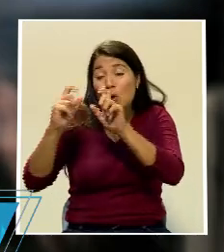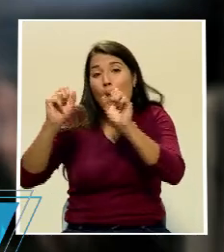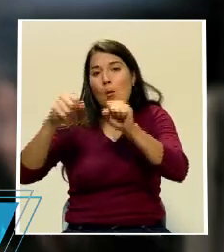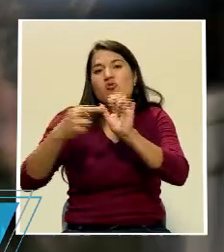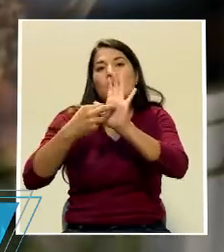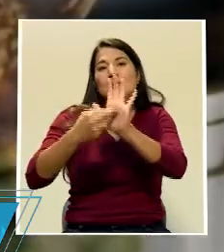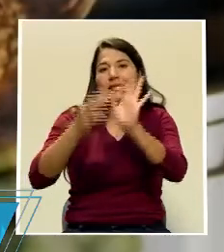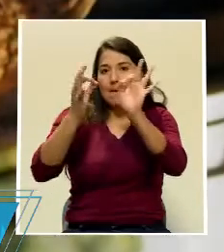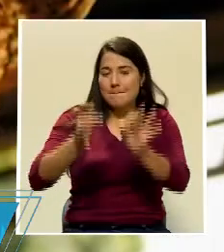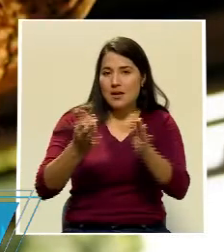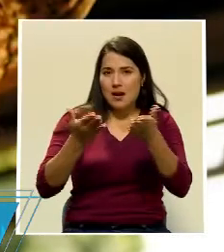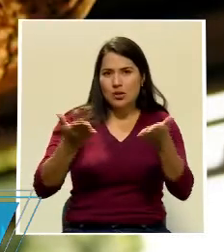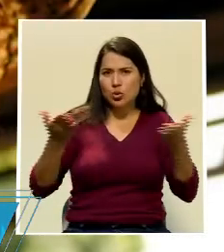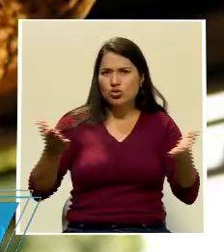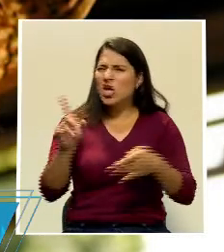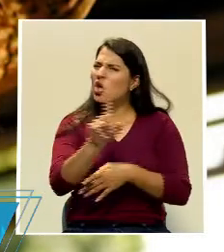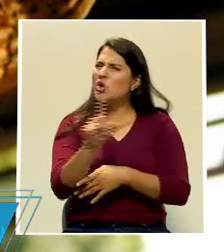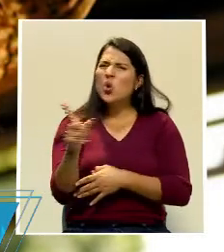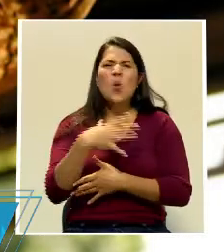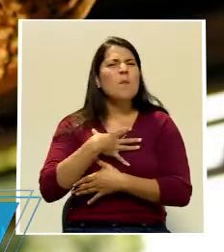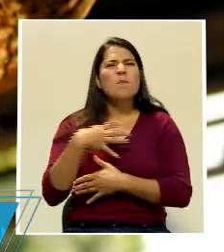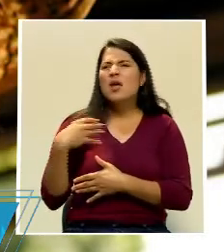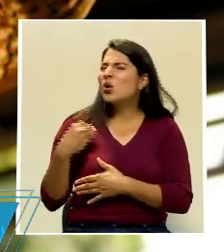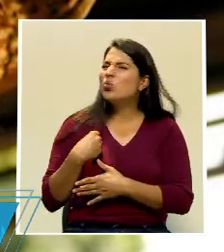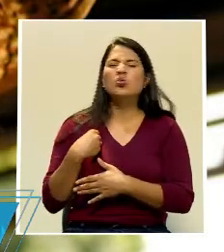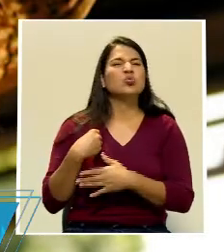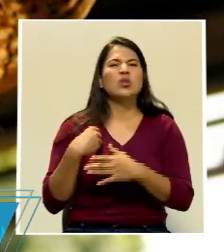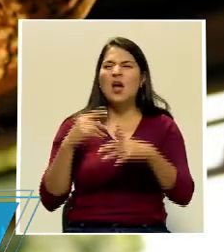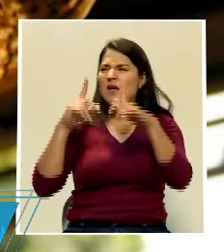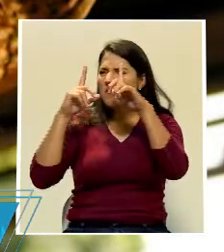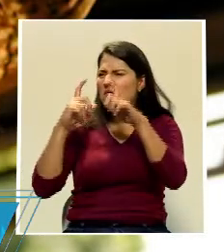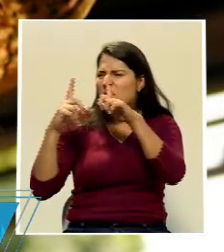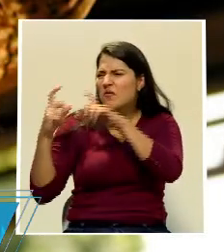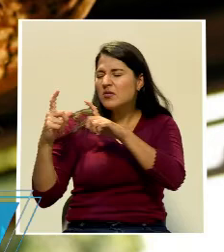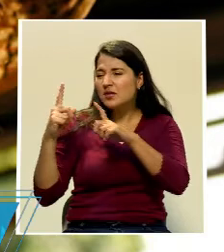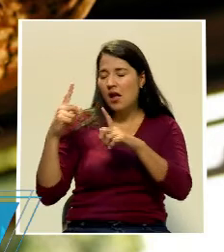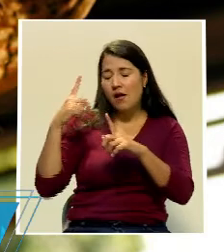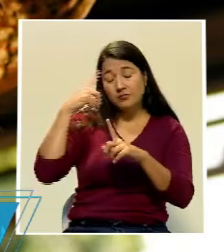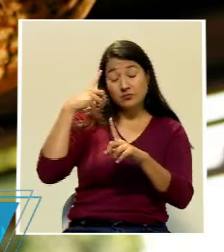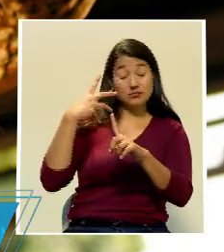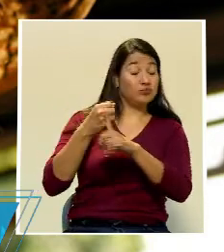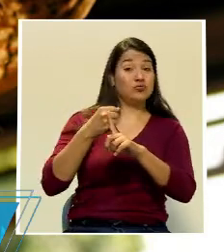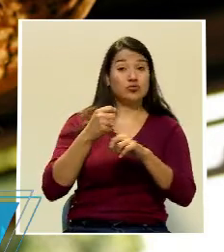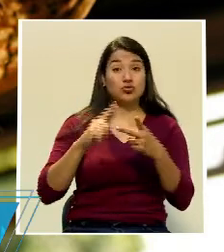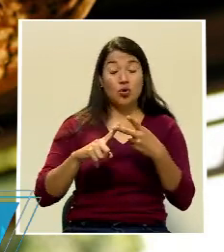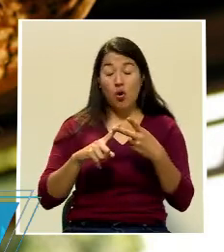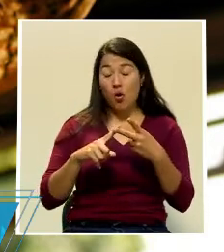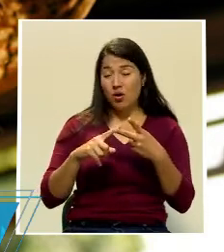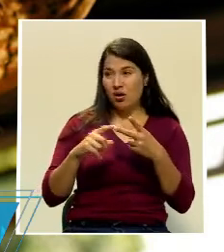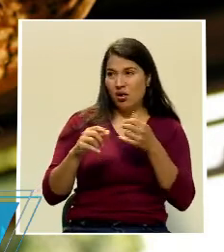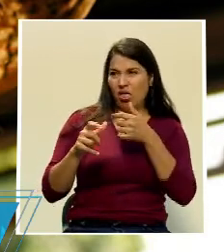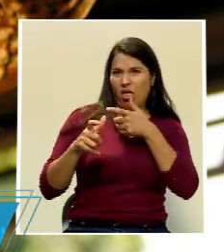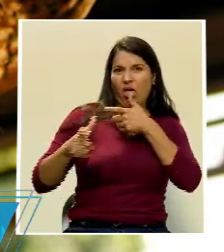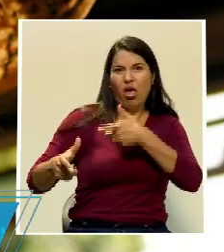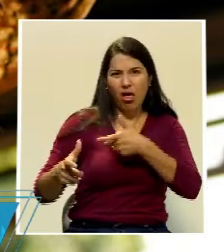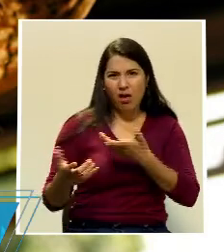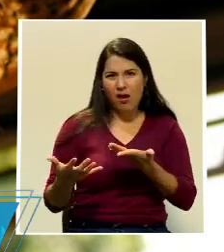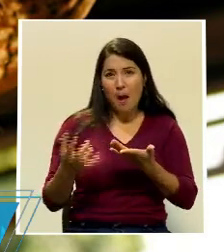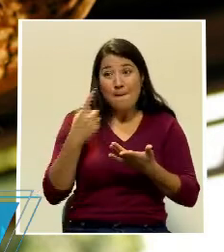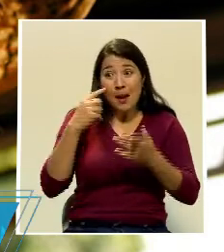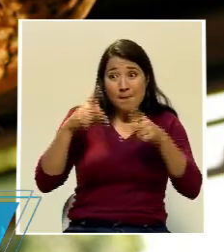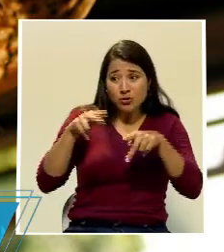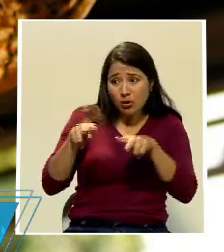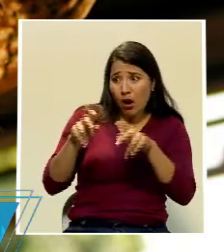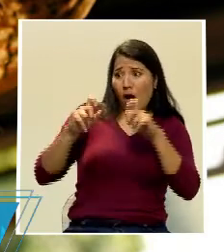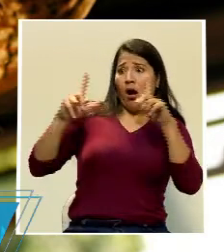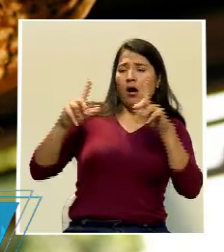no me gusta crear imágenes de shock, de impacto, de exageración, como para escandalizar a las personas.